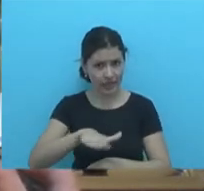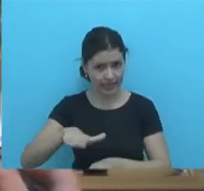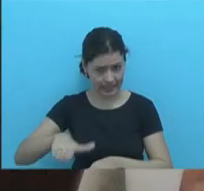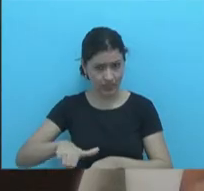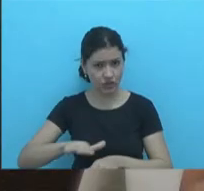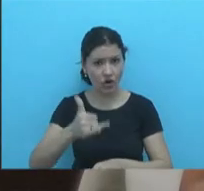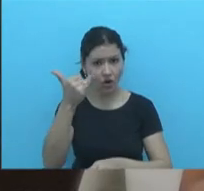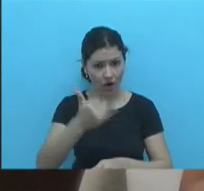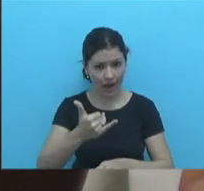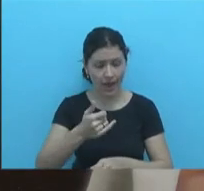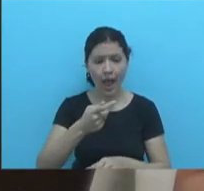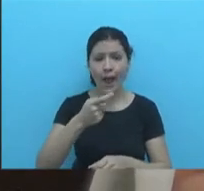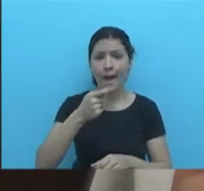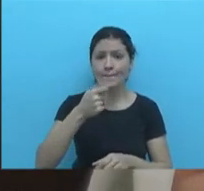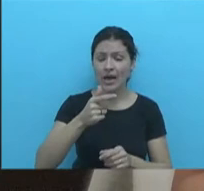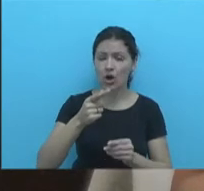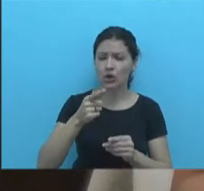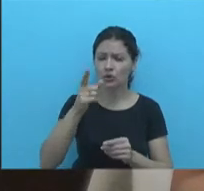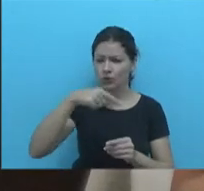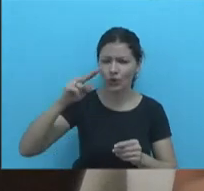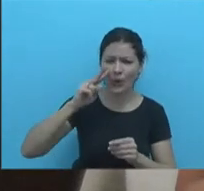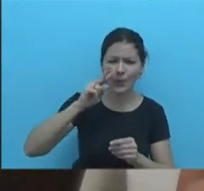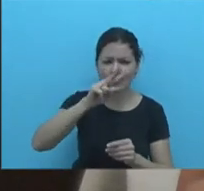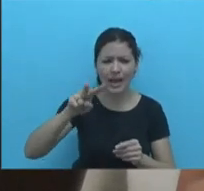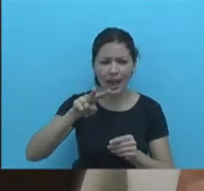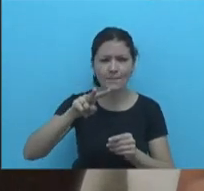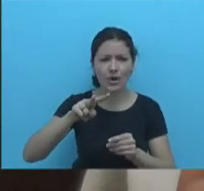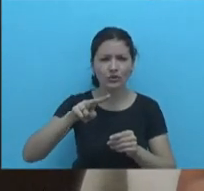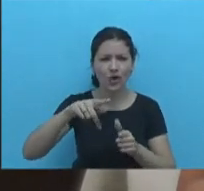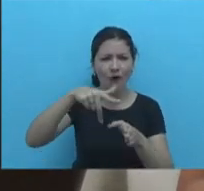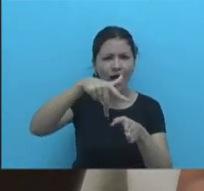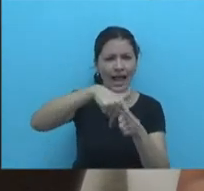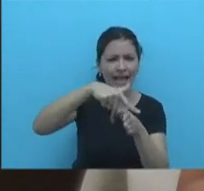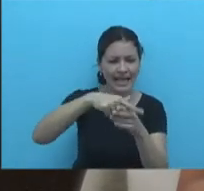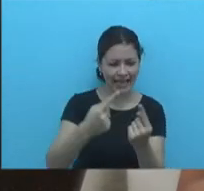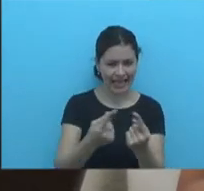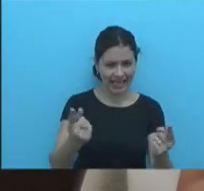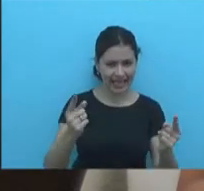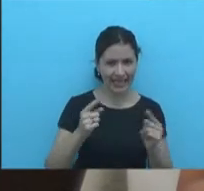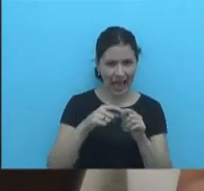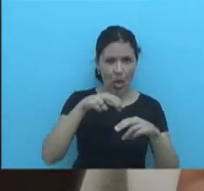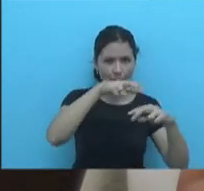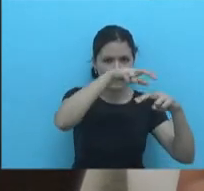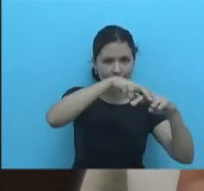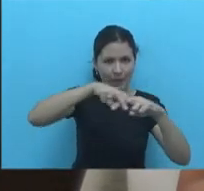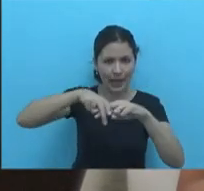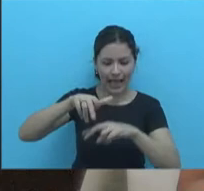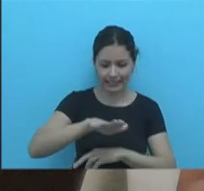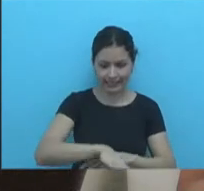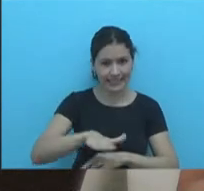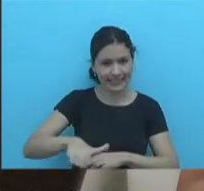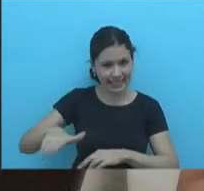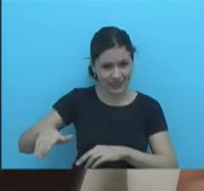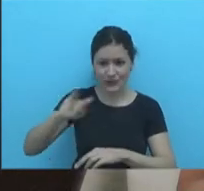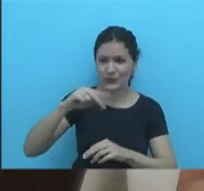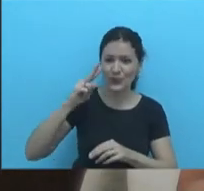sino que los chicos muchas veces están utilizando a los animales, porque comúnmente siempre se ven que chicos